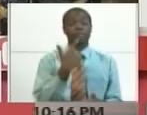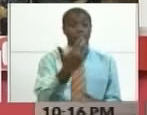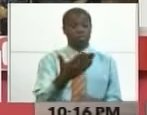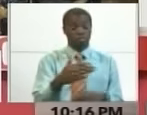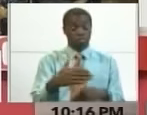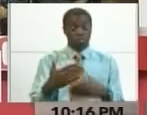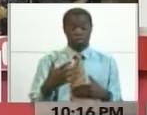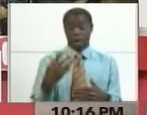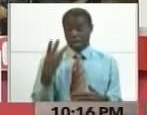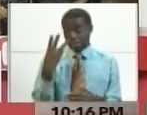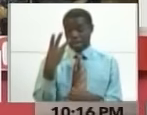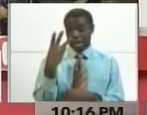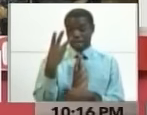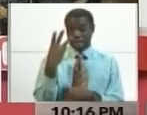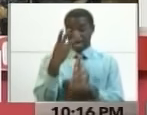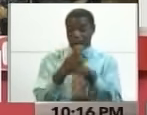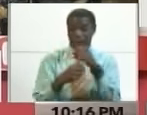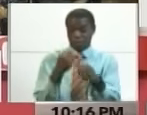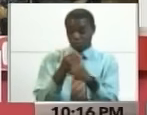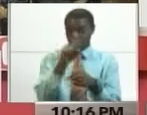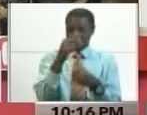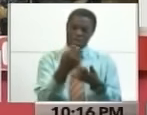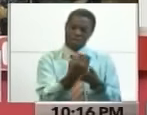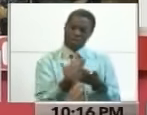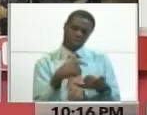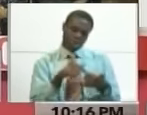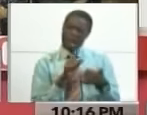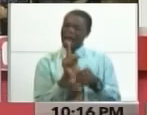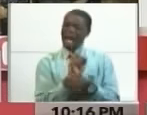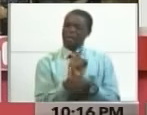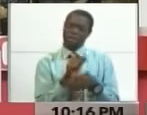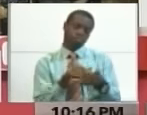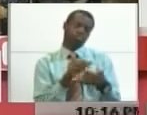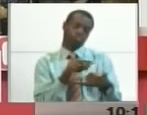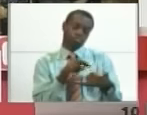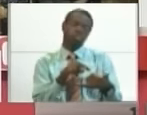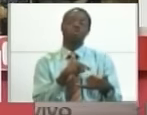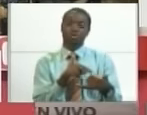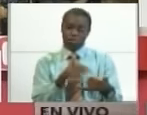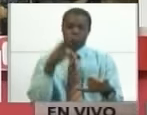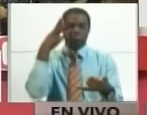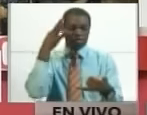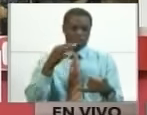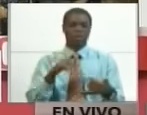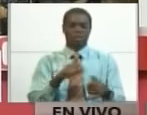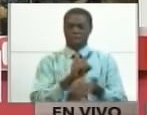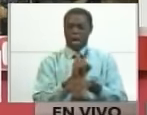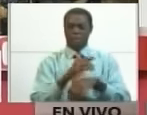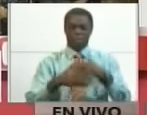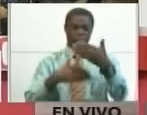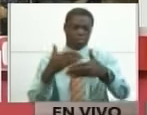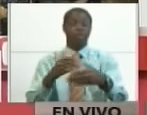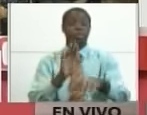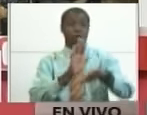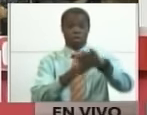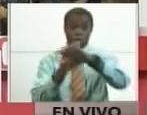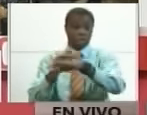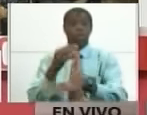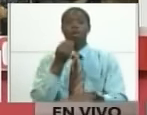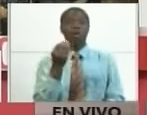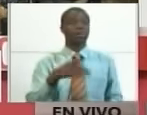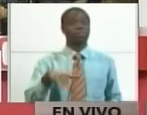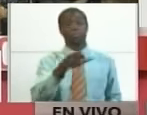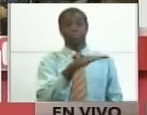3 años... Usted me escribía ahora que fue muy rápido. Yo creo que sí, ha sido muy rápido. Y yo le digo a estos muchachos, presidente,